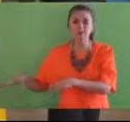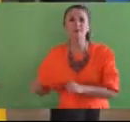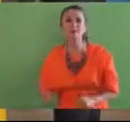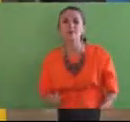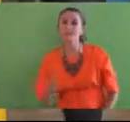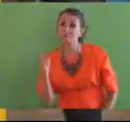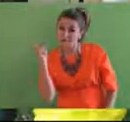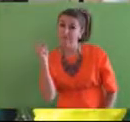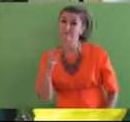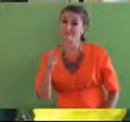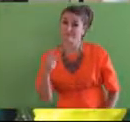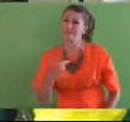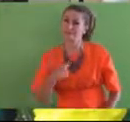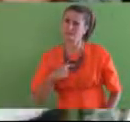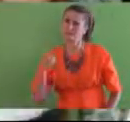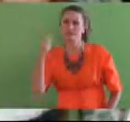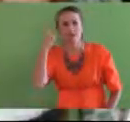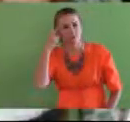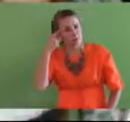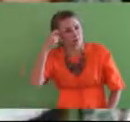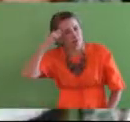desperdiciar,